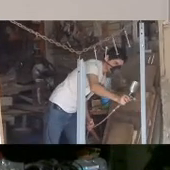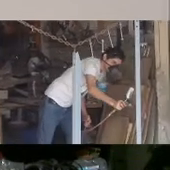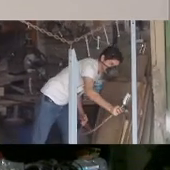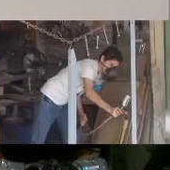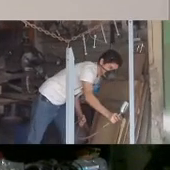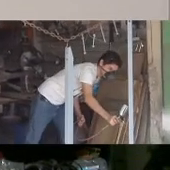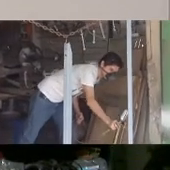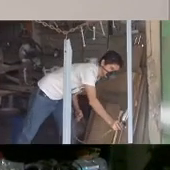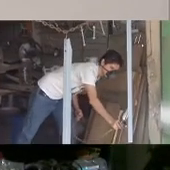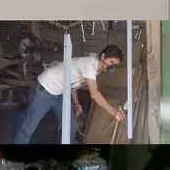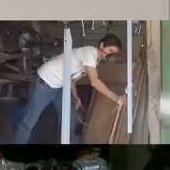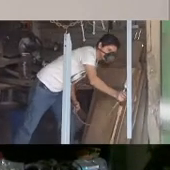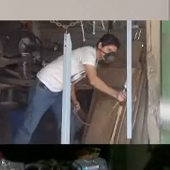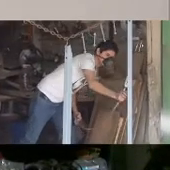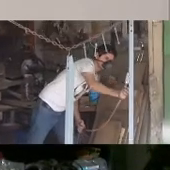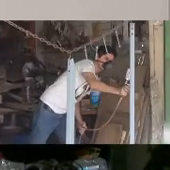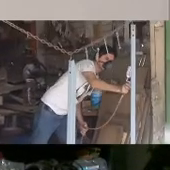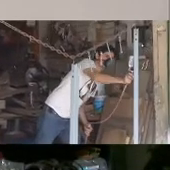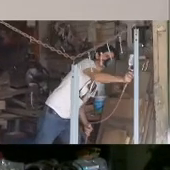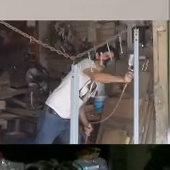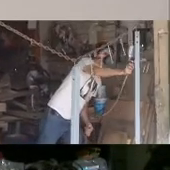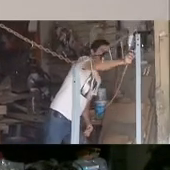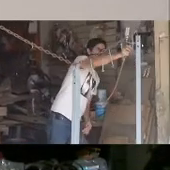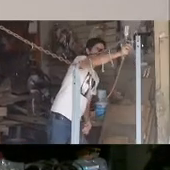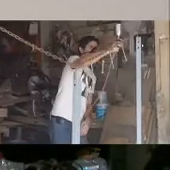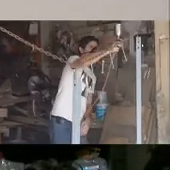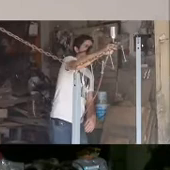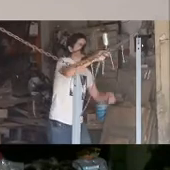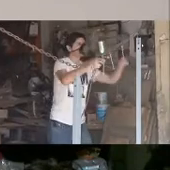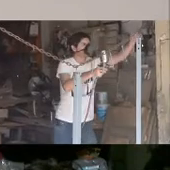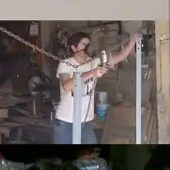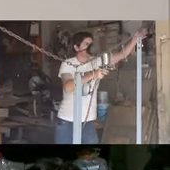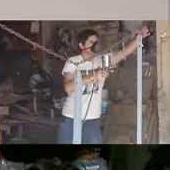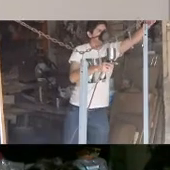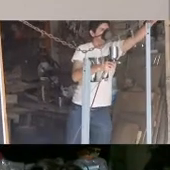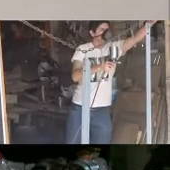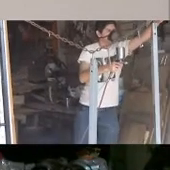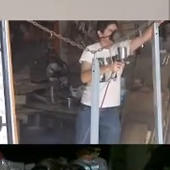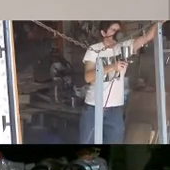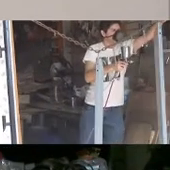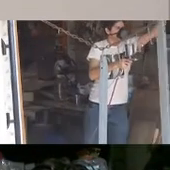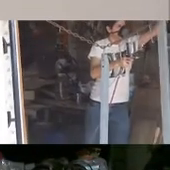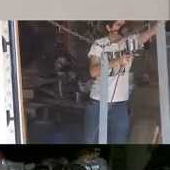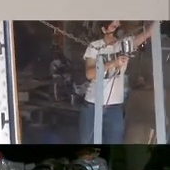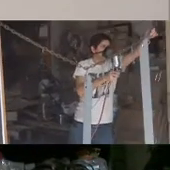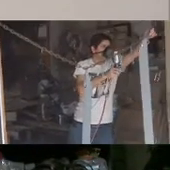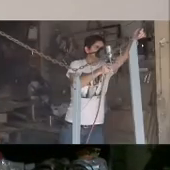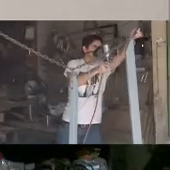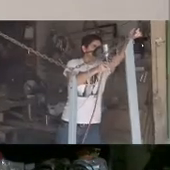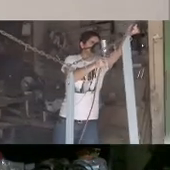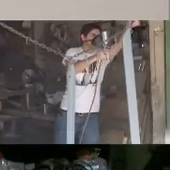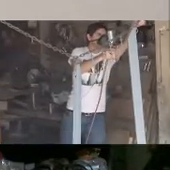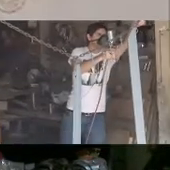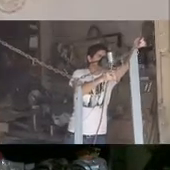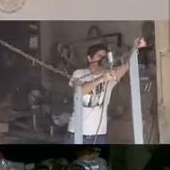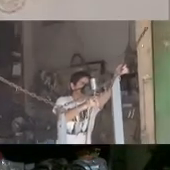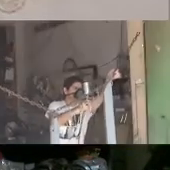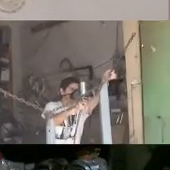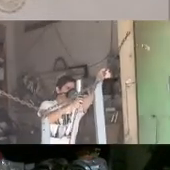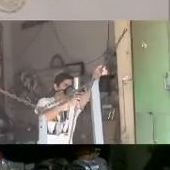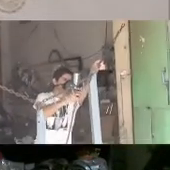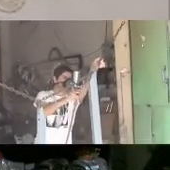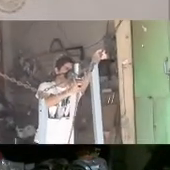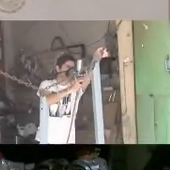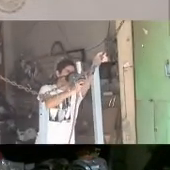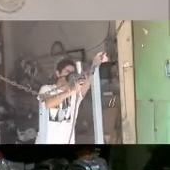estas características de guardar esta sana distancia que tanto hemos hablado. Pero lo que sí es